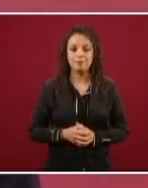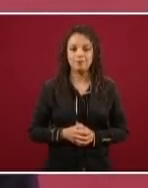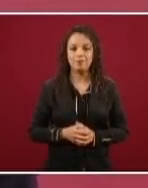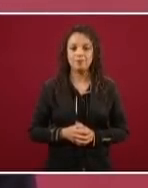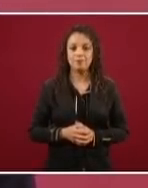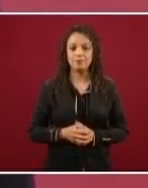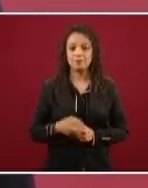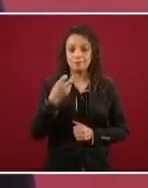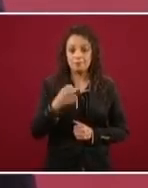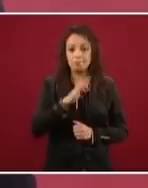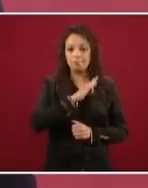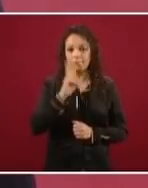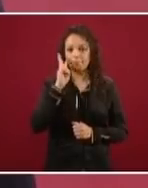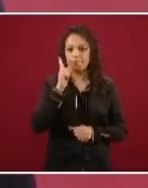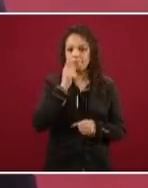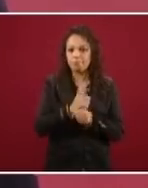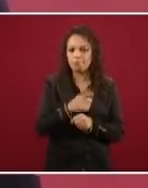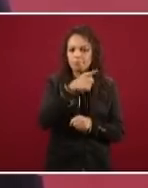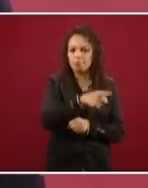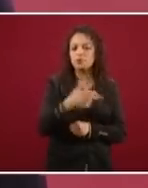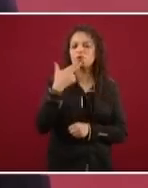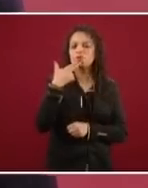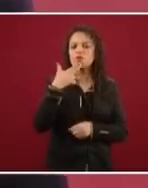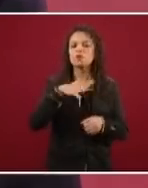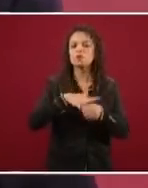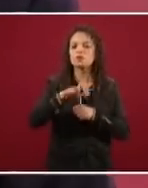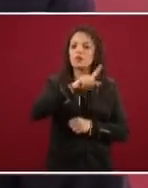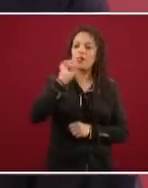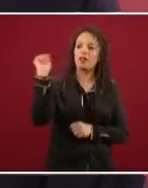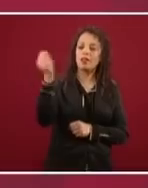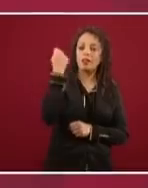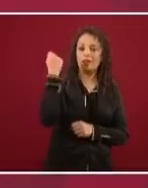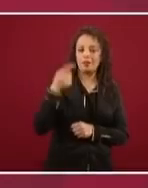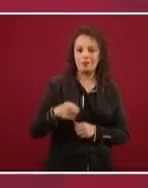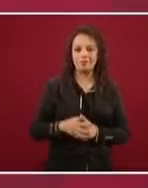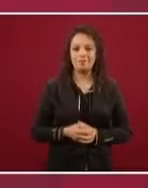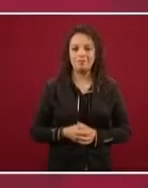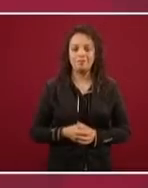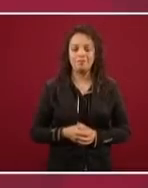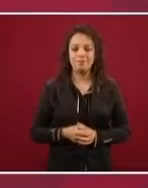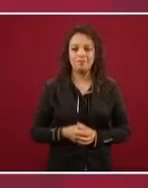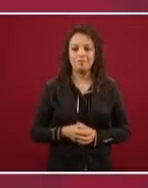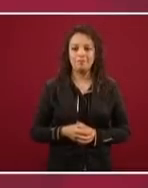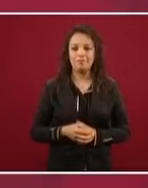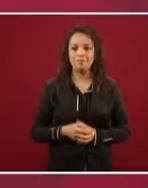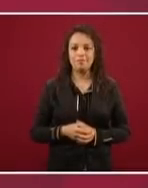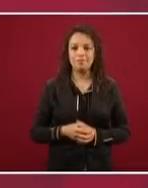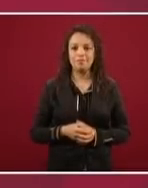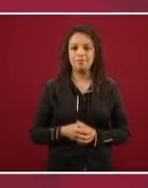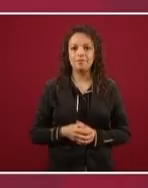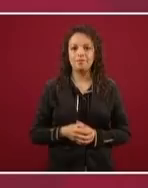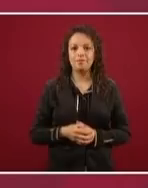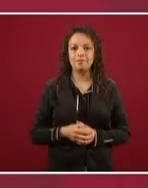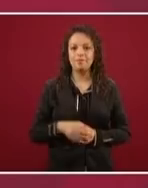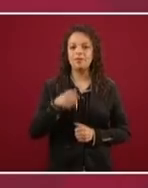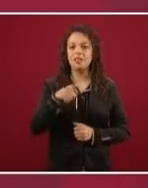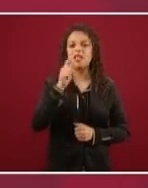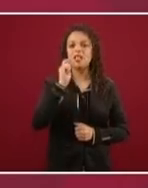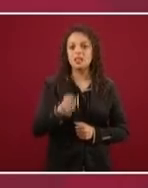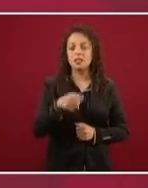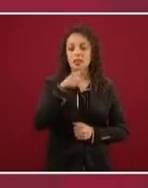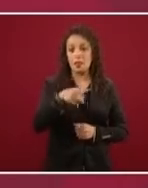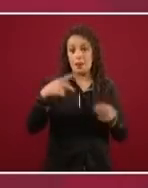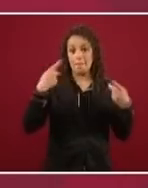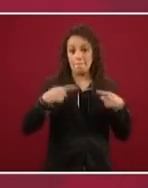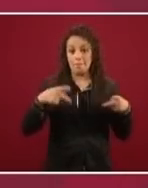la tecnología que se va a utilizar esto lo van a hacer tanto los técnicos